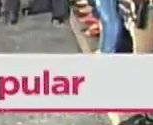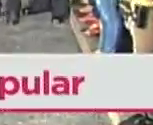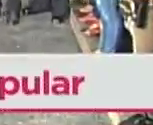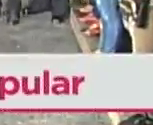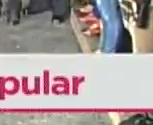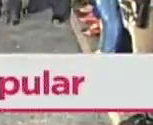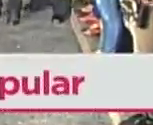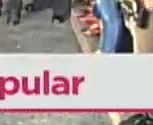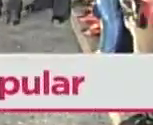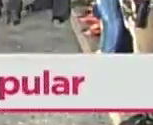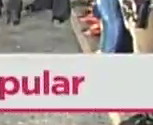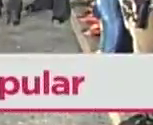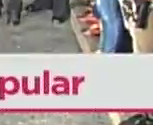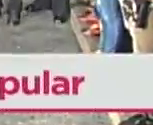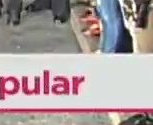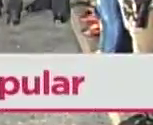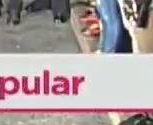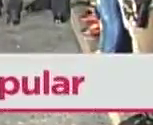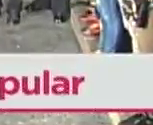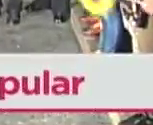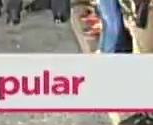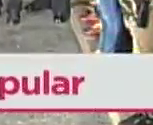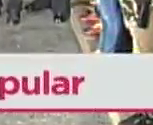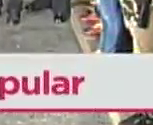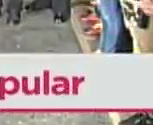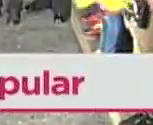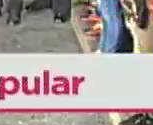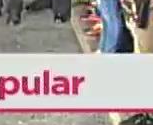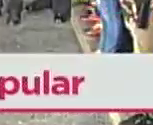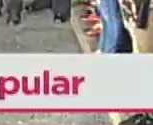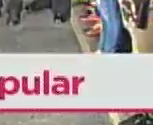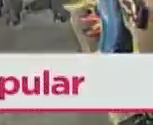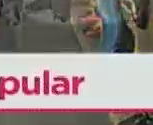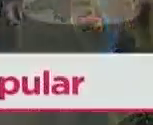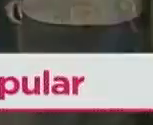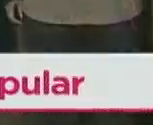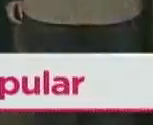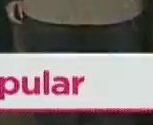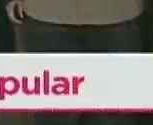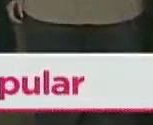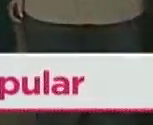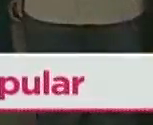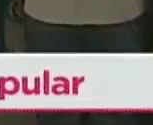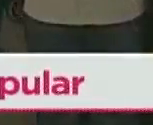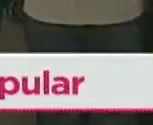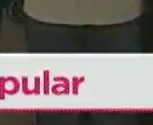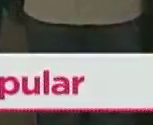llevarle al país todo lo que ha significado este esfuerzo. Vamos a escuchar al presidente Nicolás Maduro Moros.